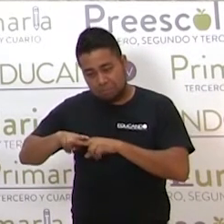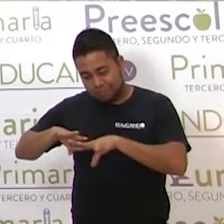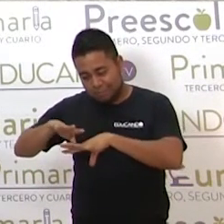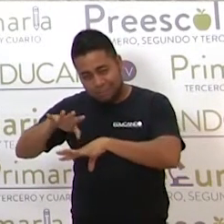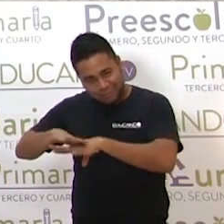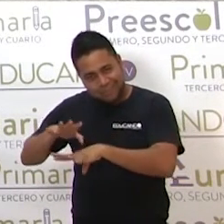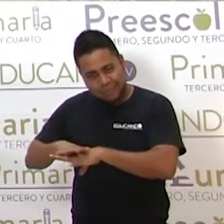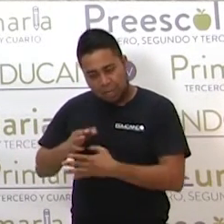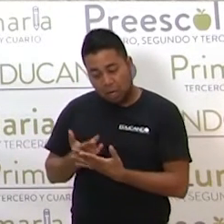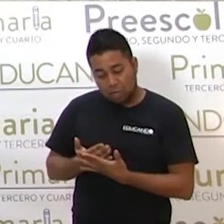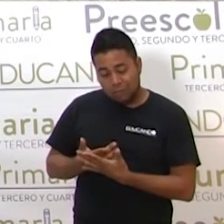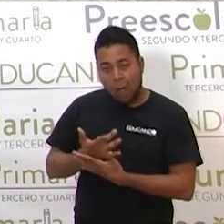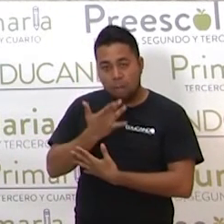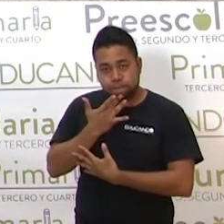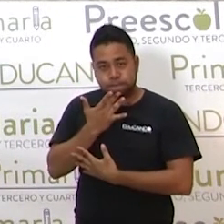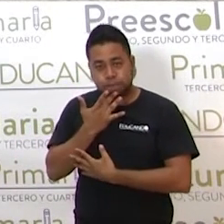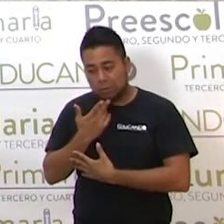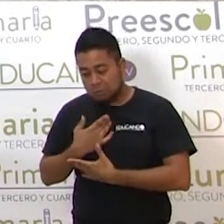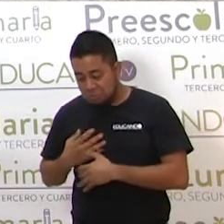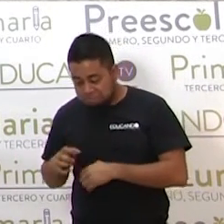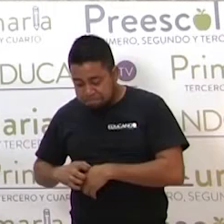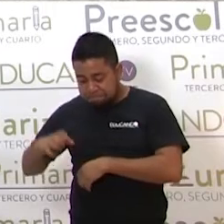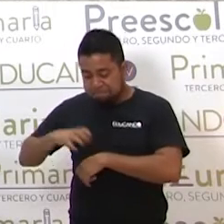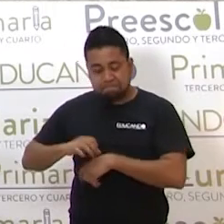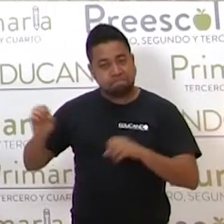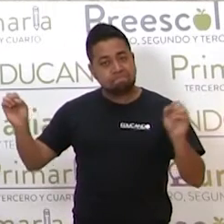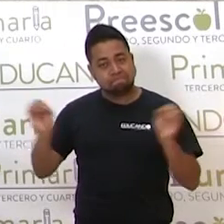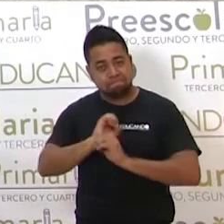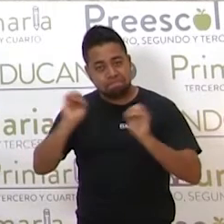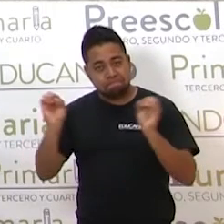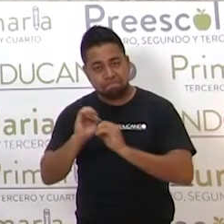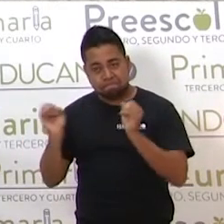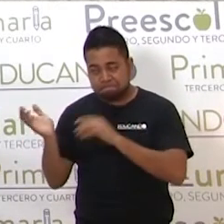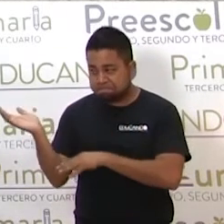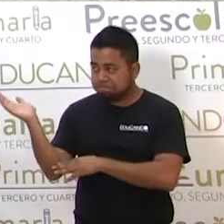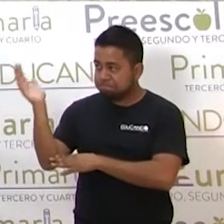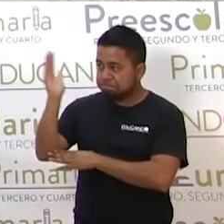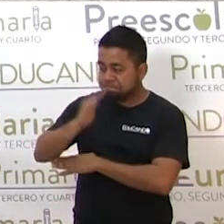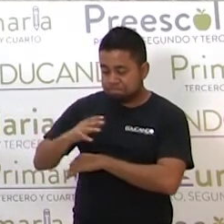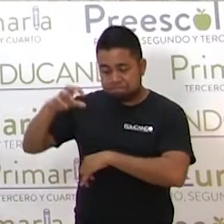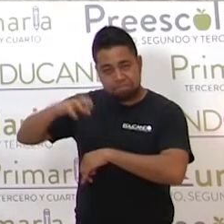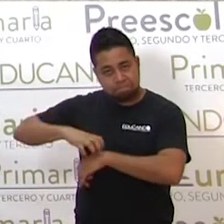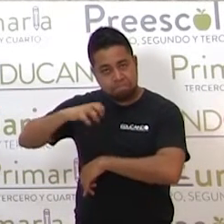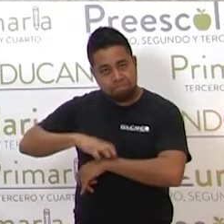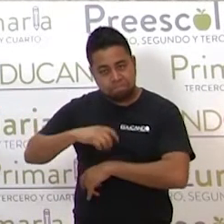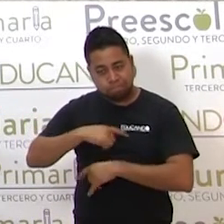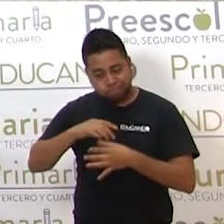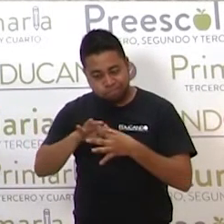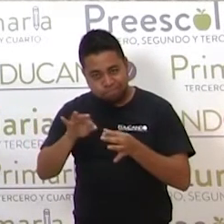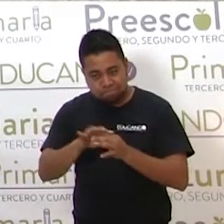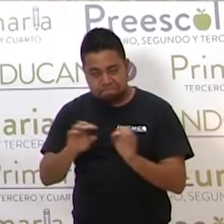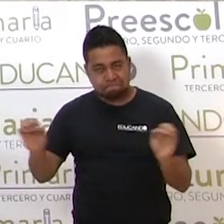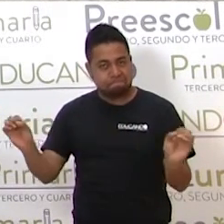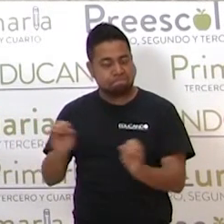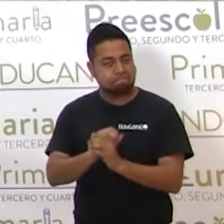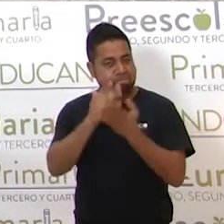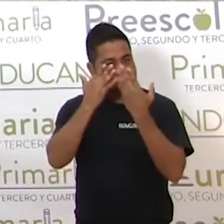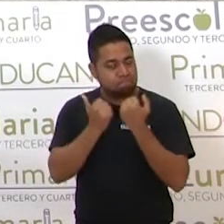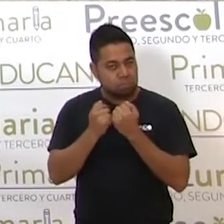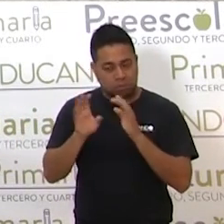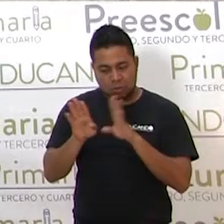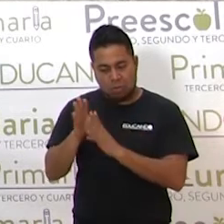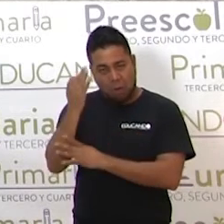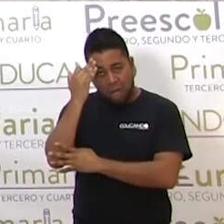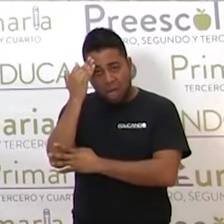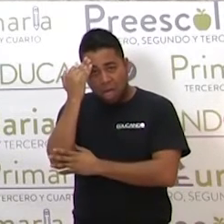las ranas. Y no me ha salido ninguna en todo este rato que llevo platicando. Si tardan más